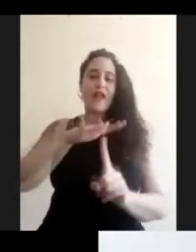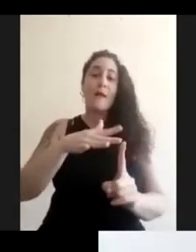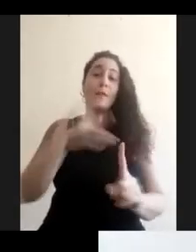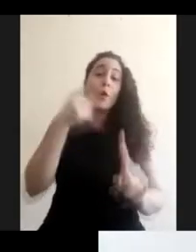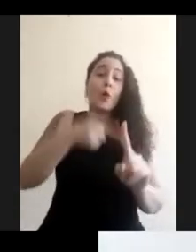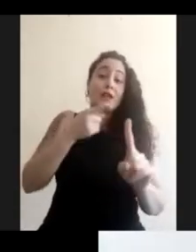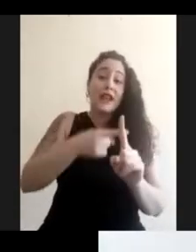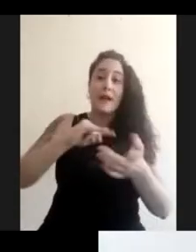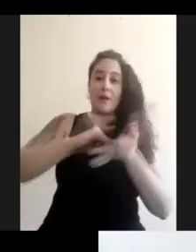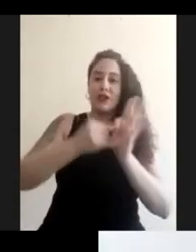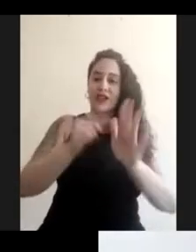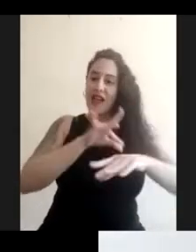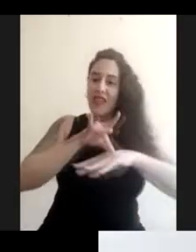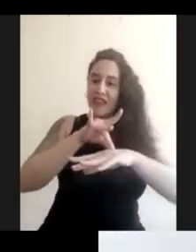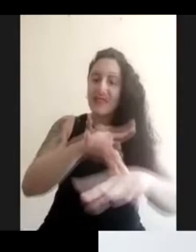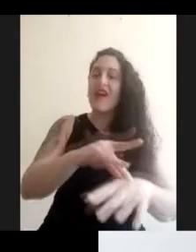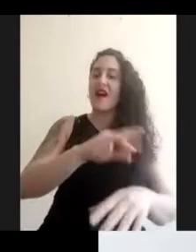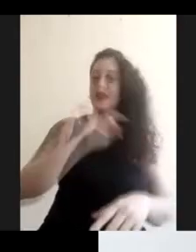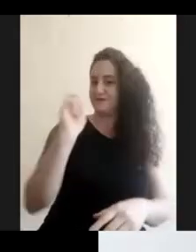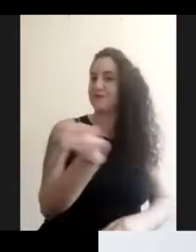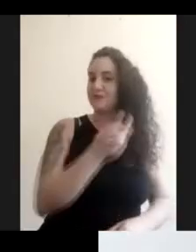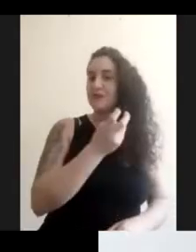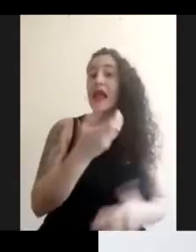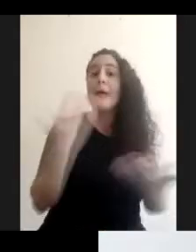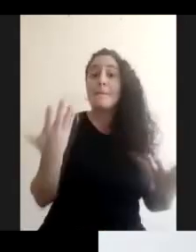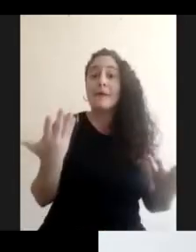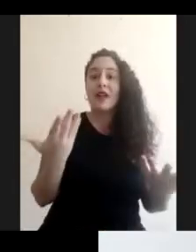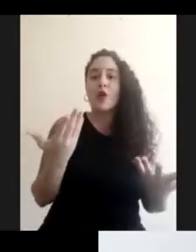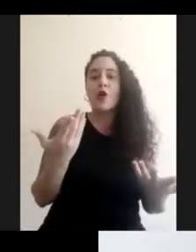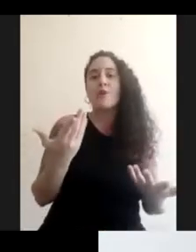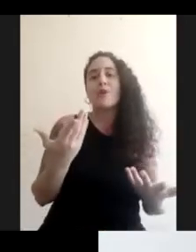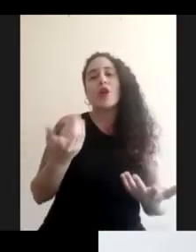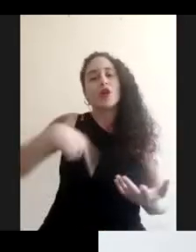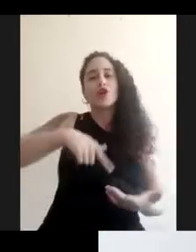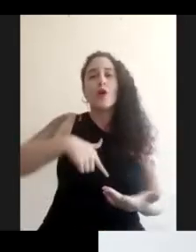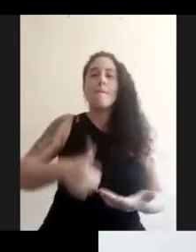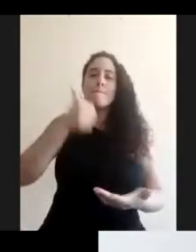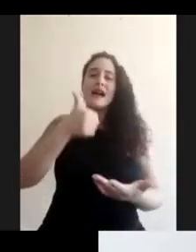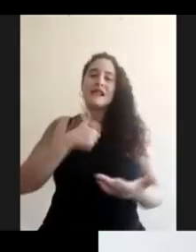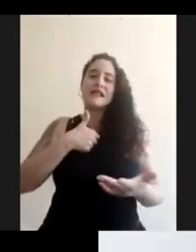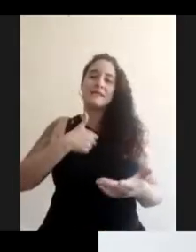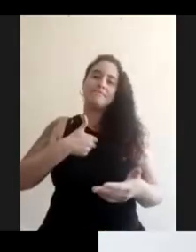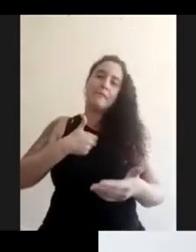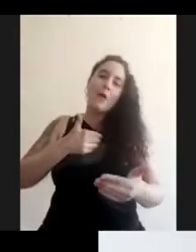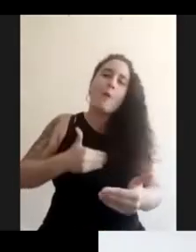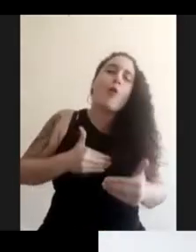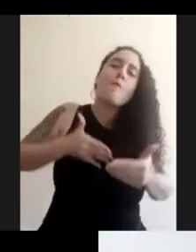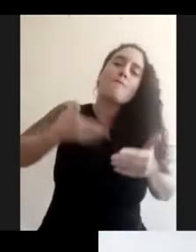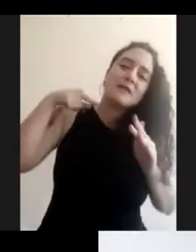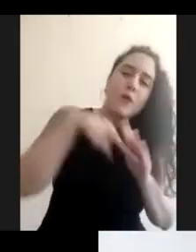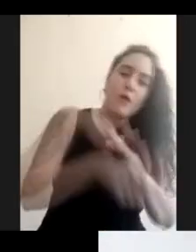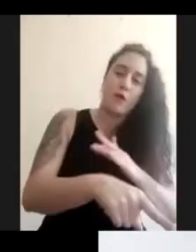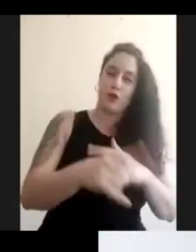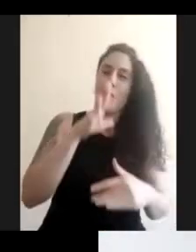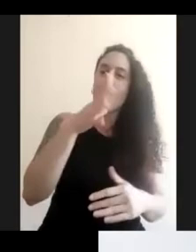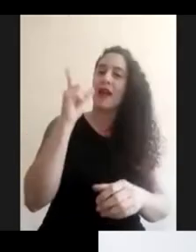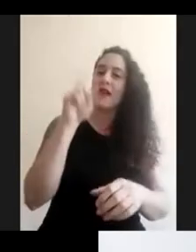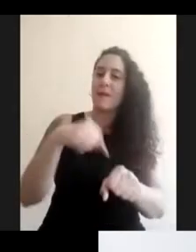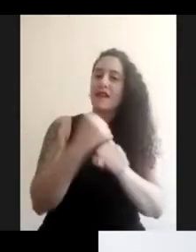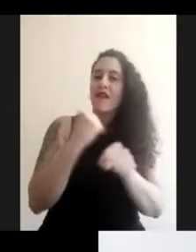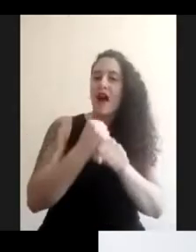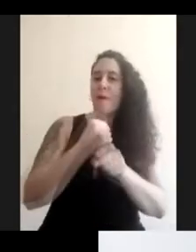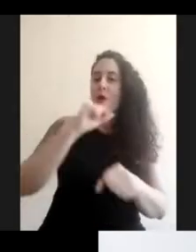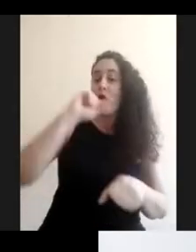guía con ellos y demás, pero tenemos como una implicación un poco más allá, porque trabajamos también habilidades